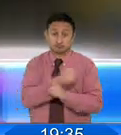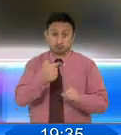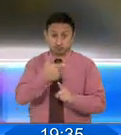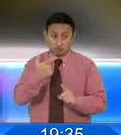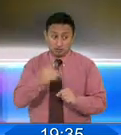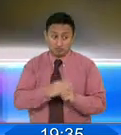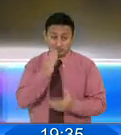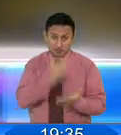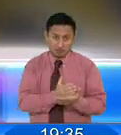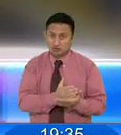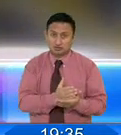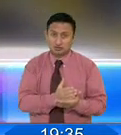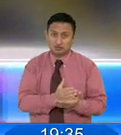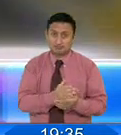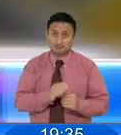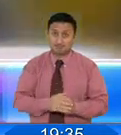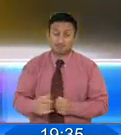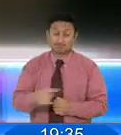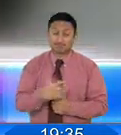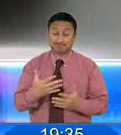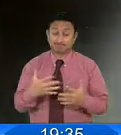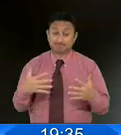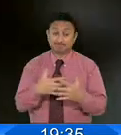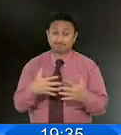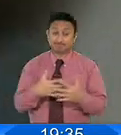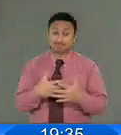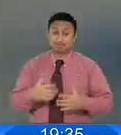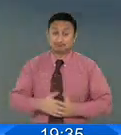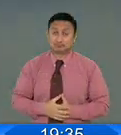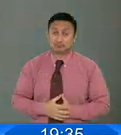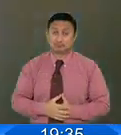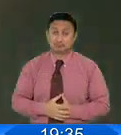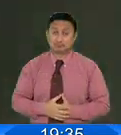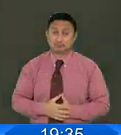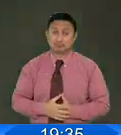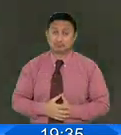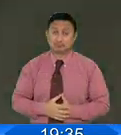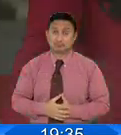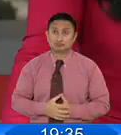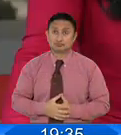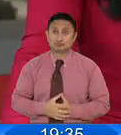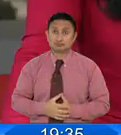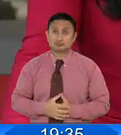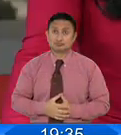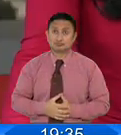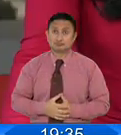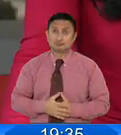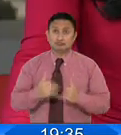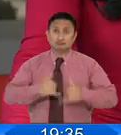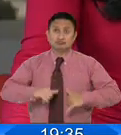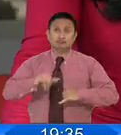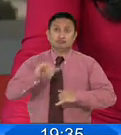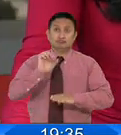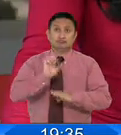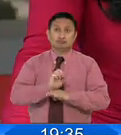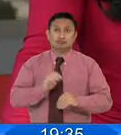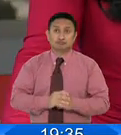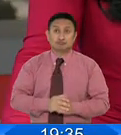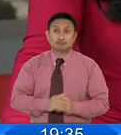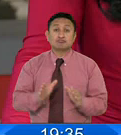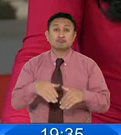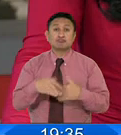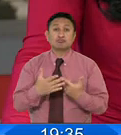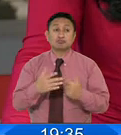miedo que la COVID-19, informó Iván Casamén. Recorremos el país. Una balacera se desarrolló